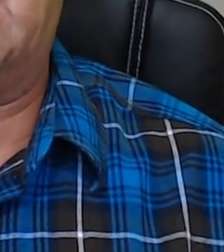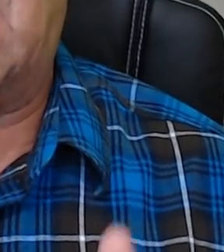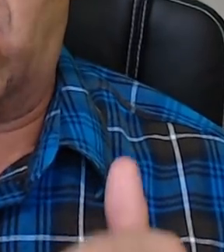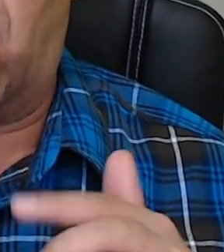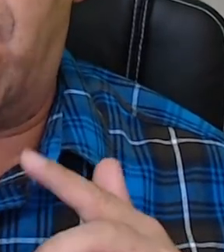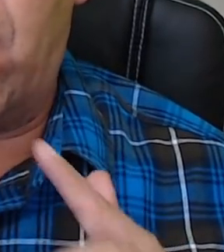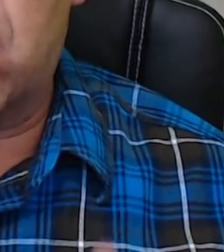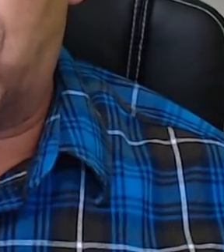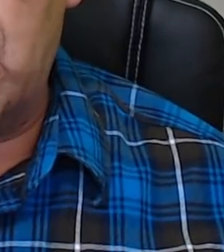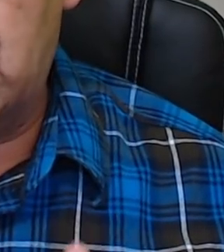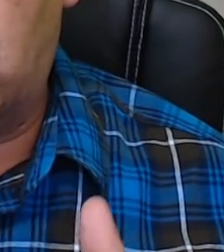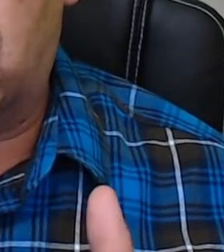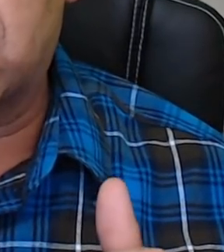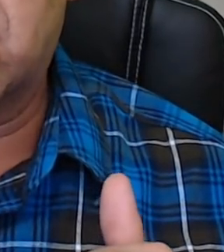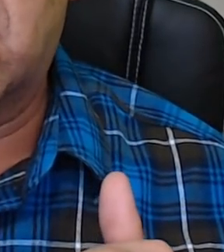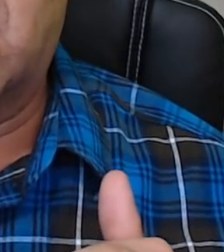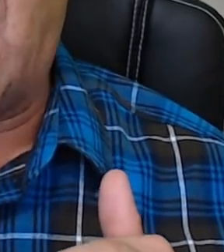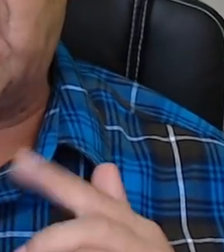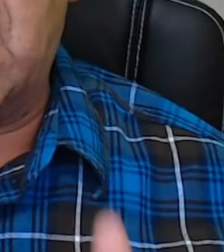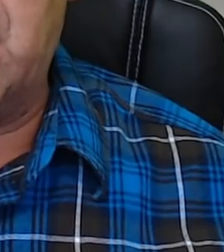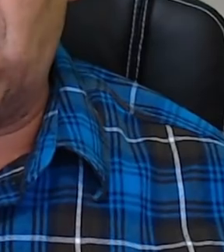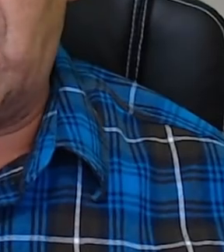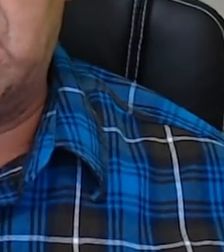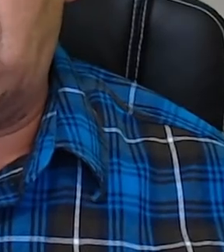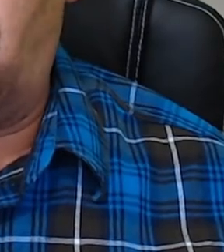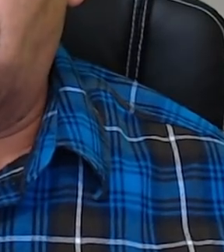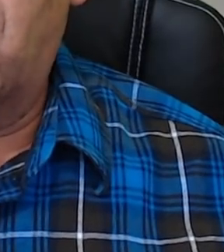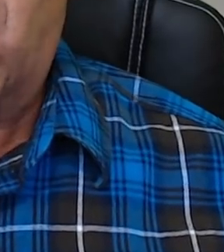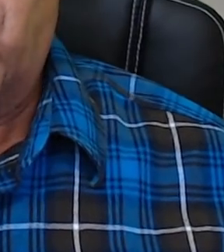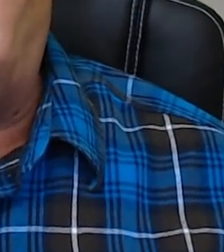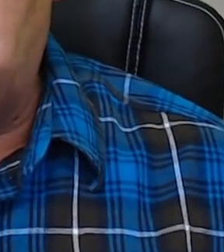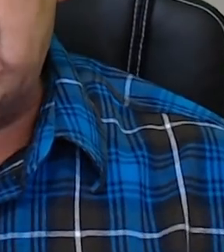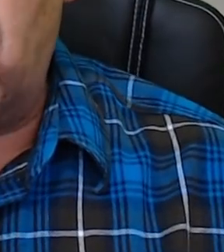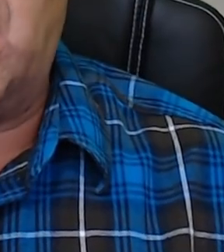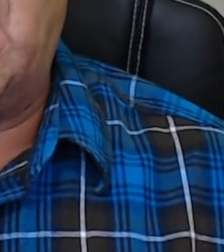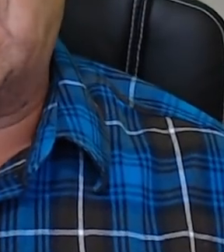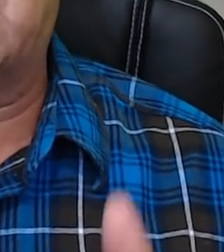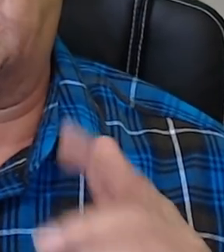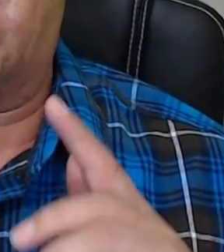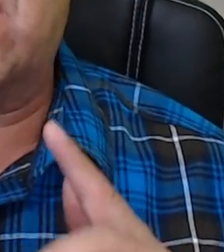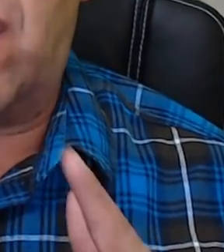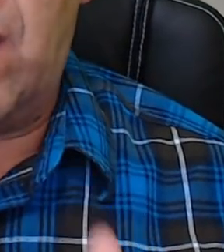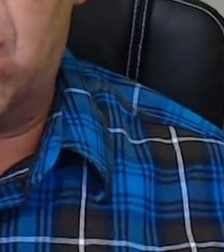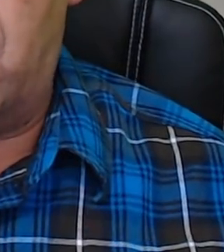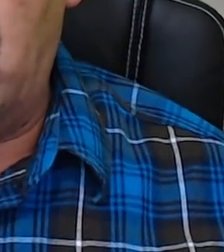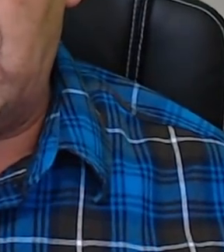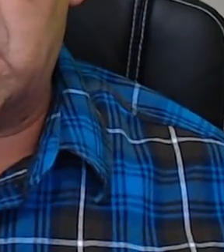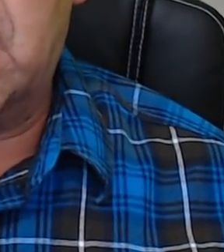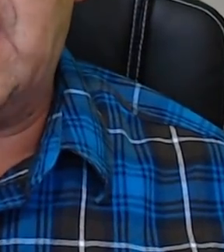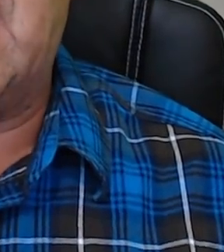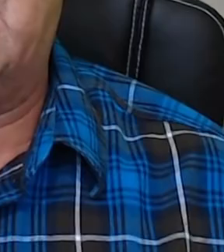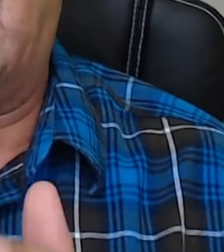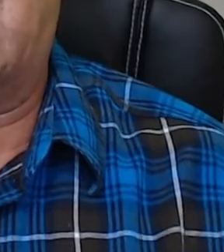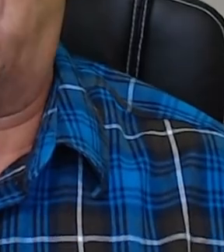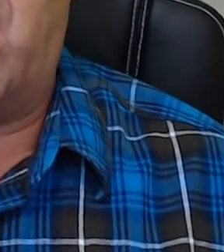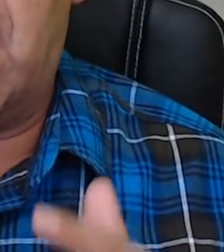están quitando lo robado a los políticos, al crimen organizado. Todo eso lo quieren echar a la basura, amigos y amigas.